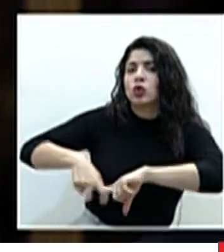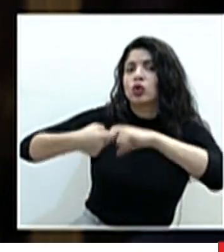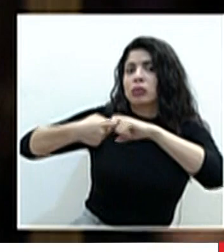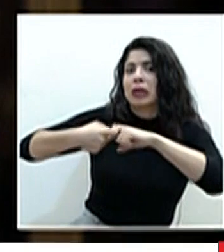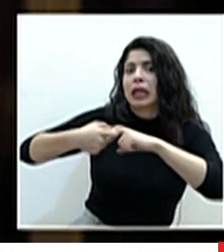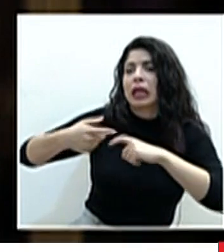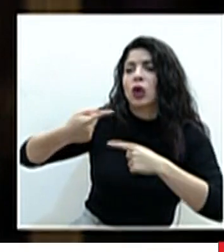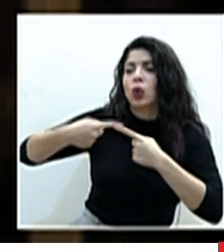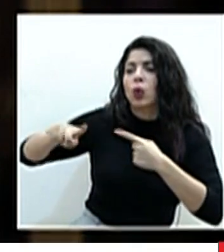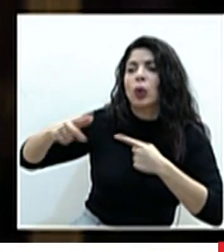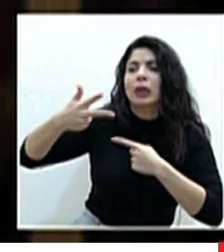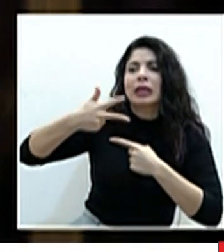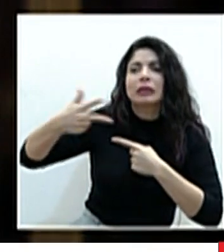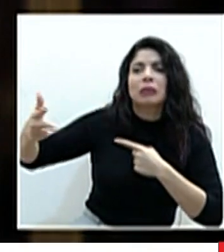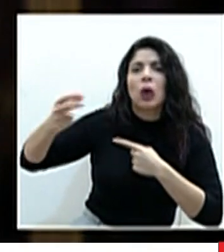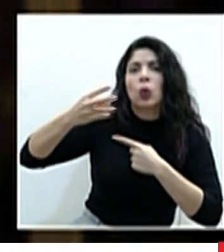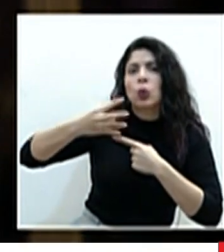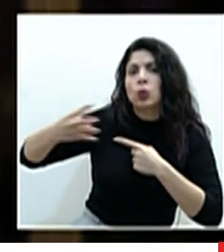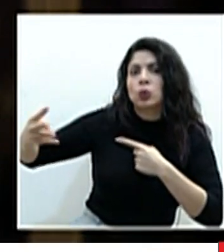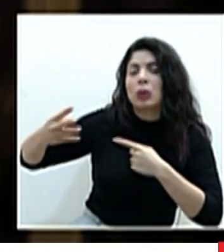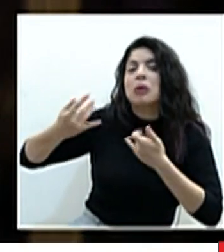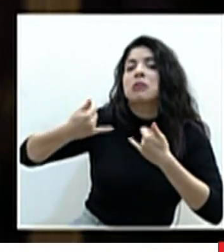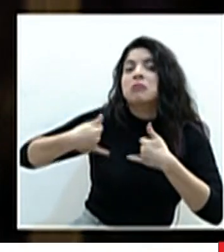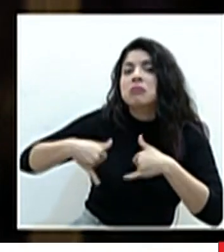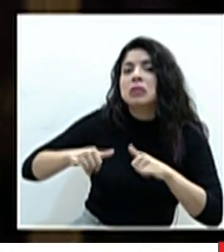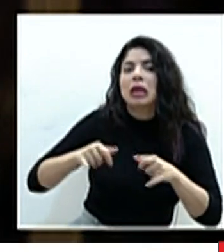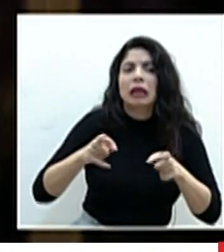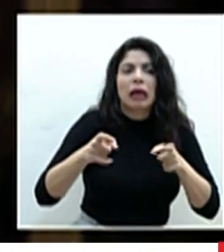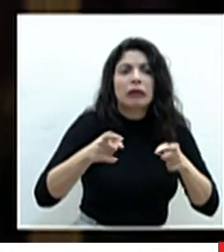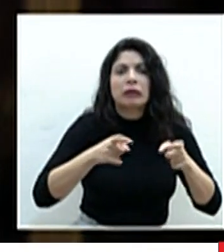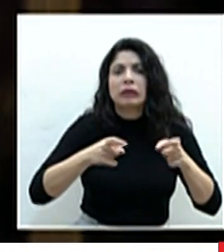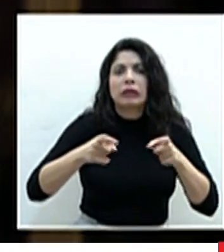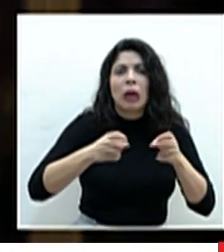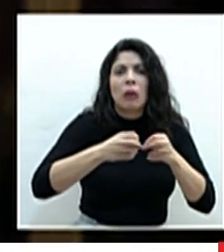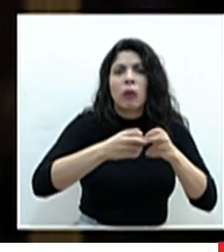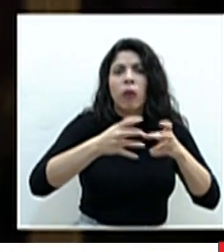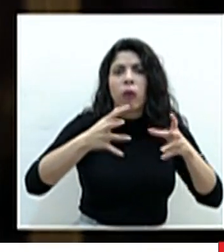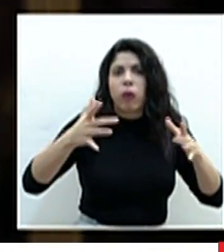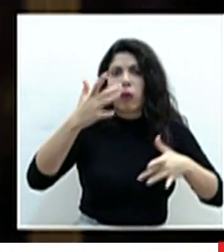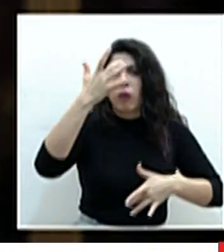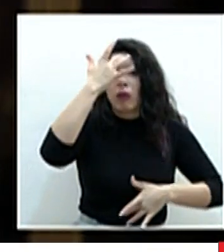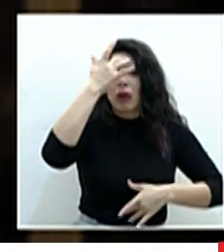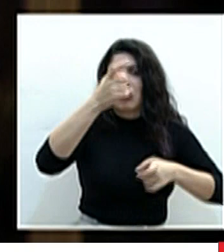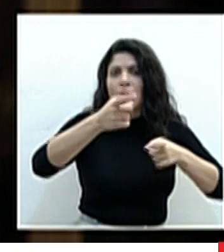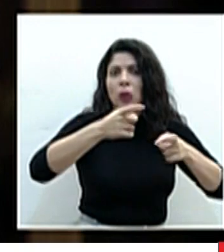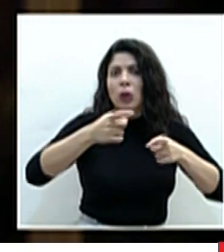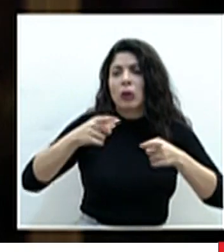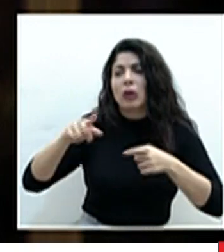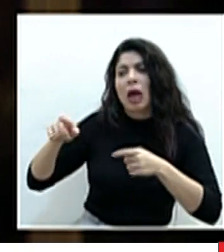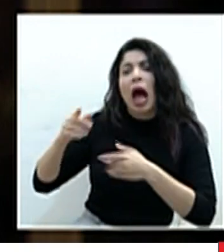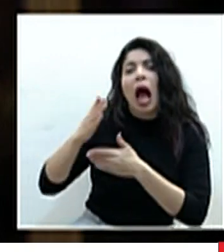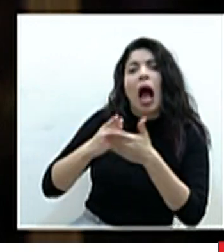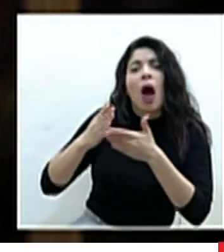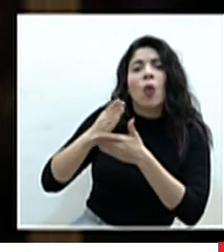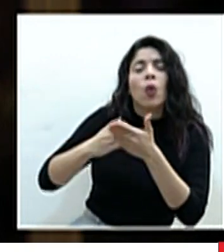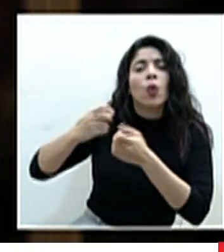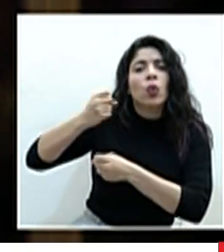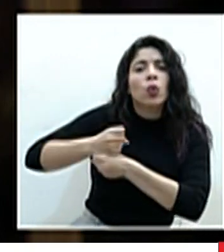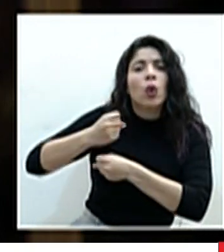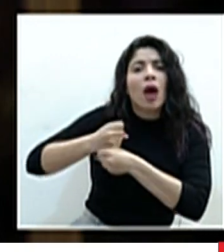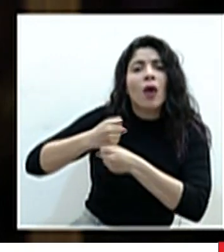las próximas 3-4 semanas mientras se amortigua este pico de contagios? de algunas de las